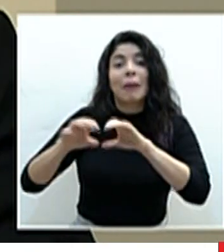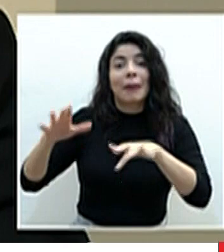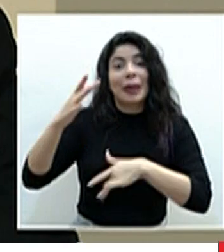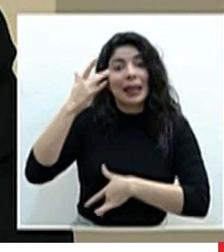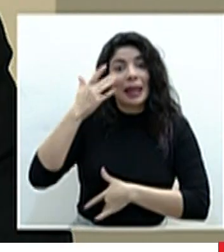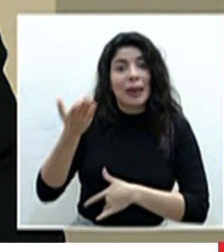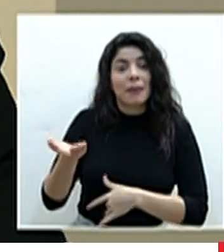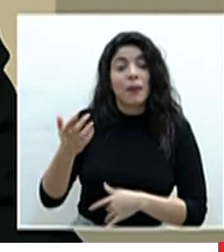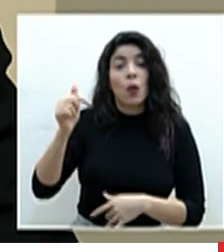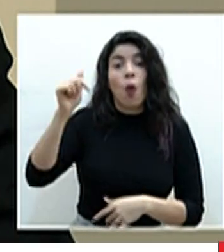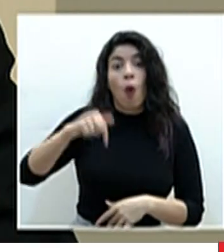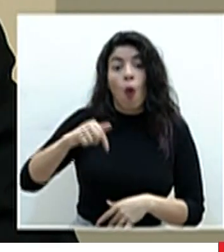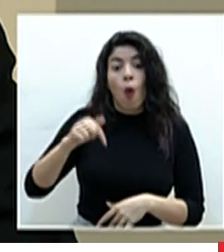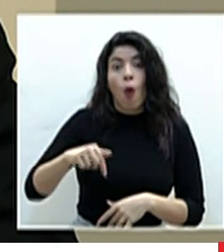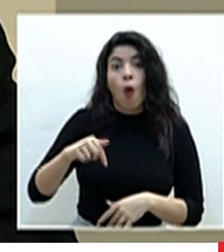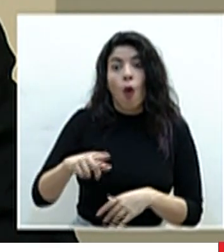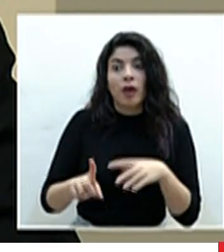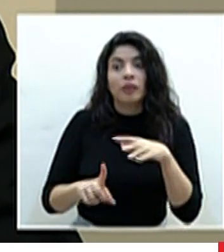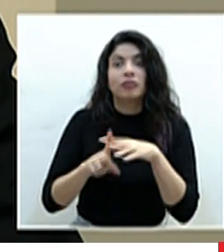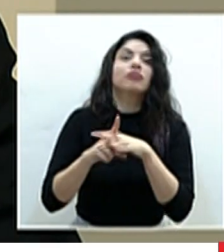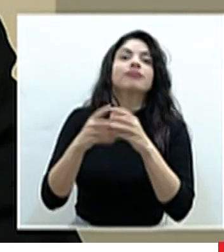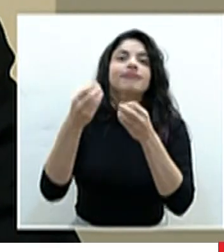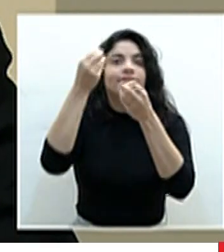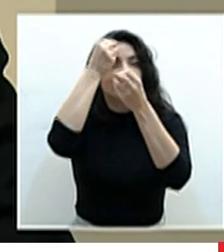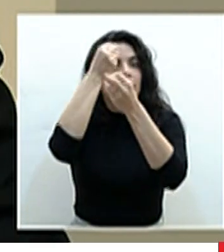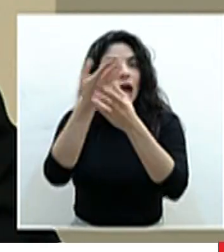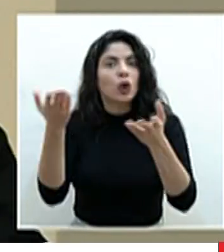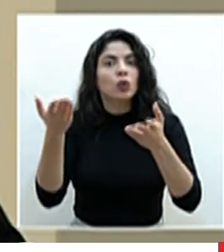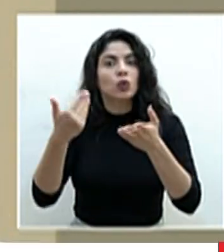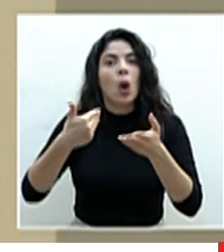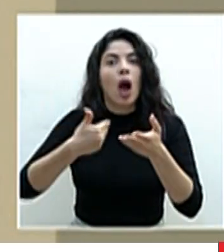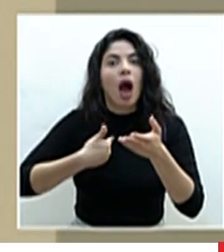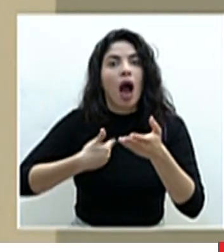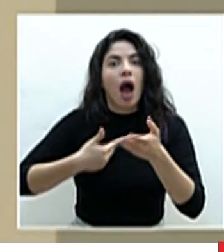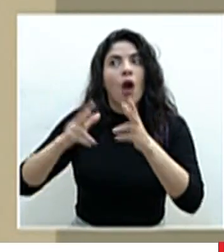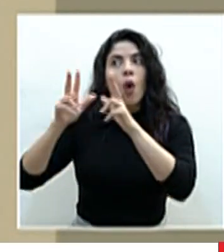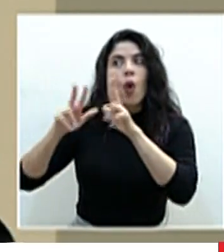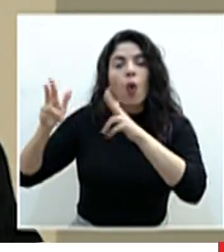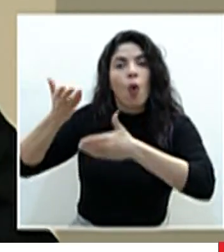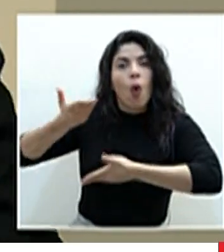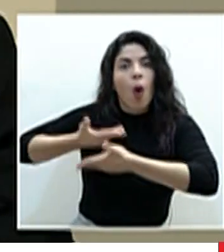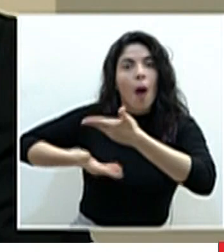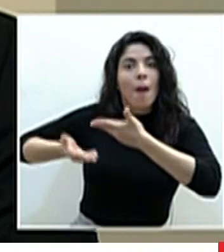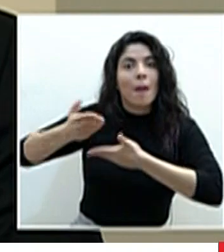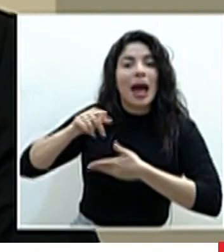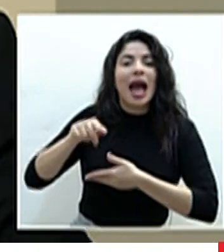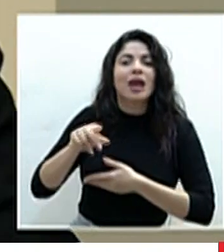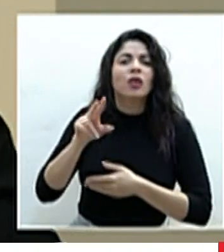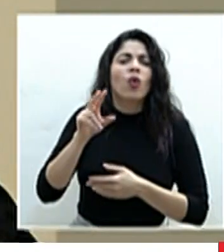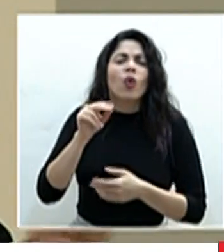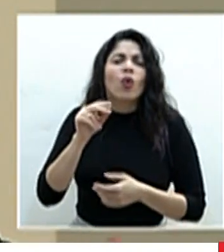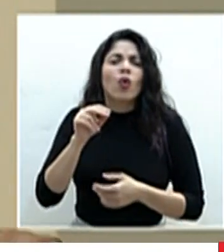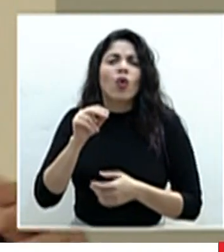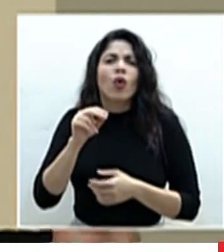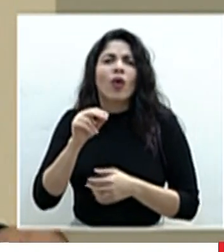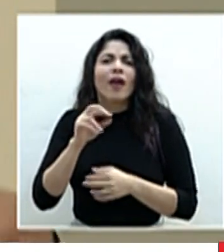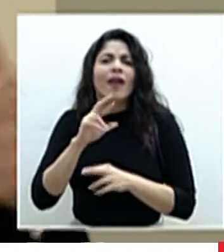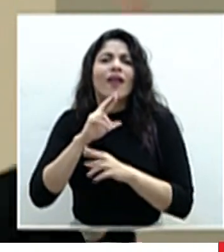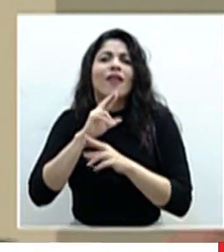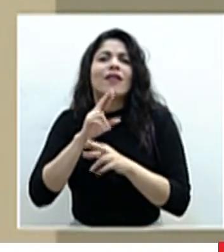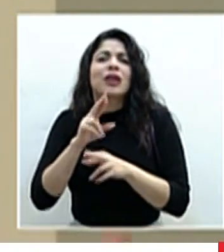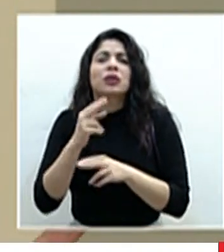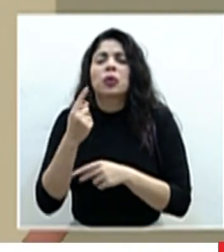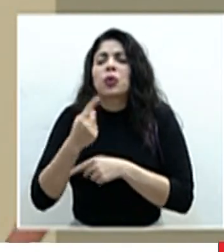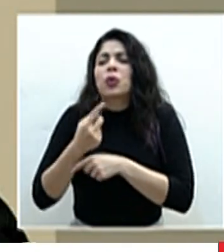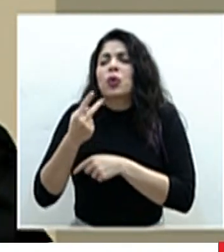el que hoy demos este anuncio de la cooperación con Naciones Unidas no es fruto de un trabajo de los